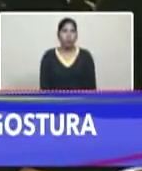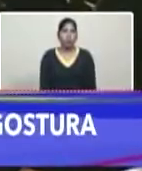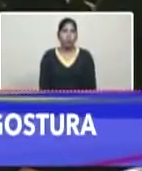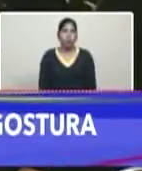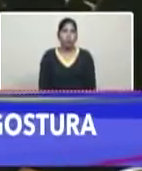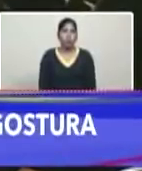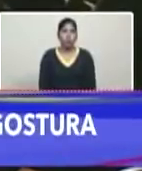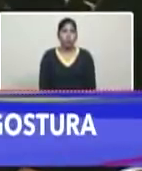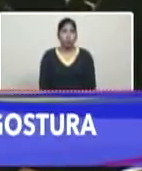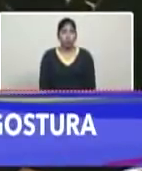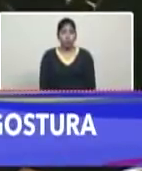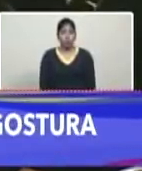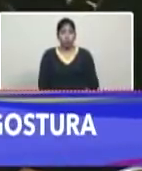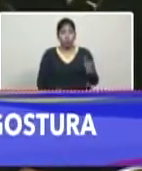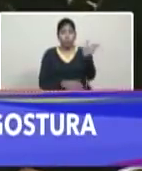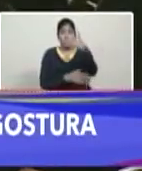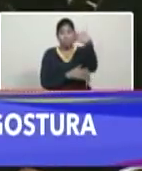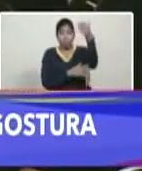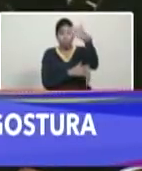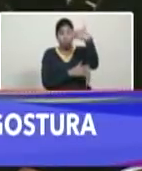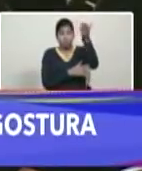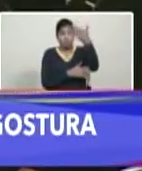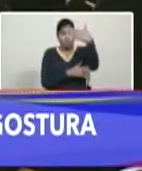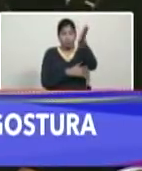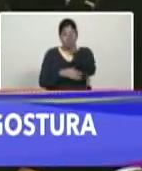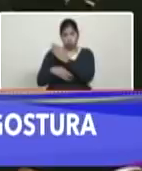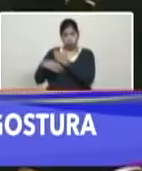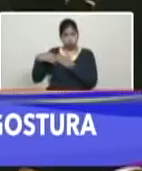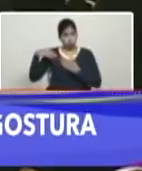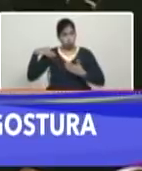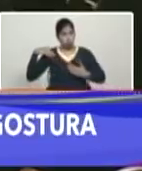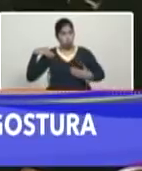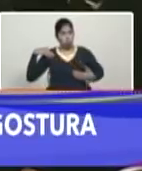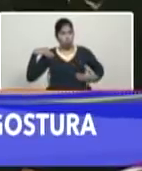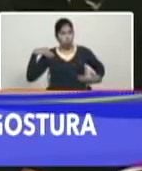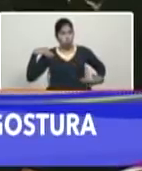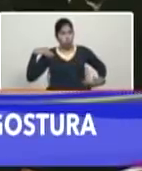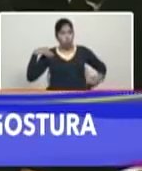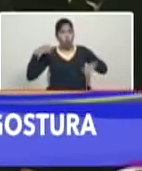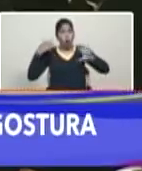esta banda tricolor con sus 8 estrellas,